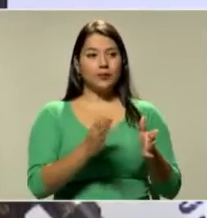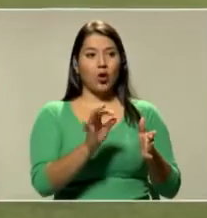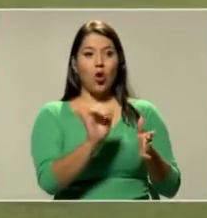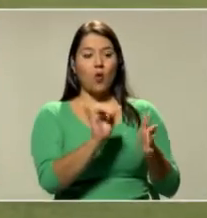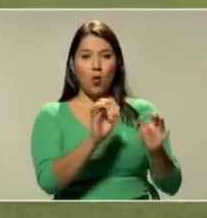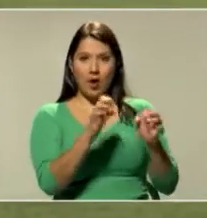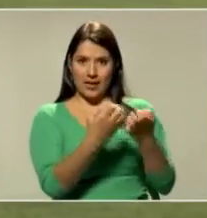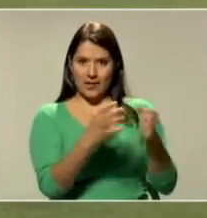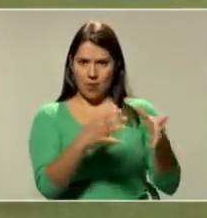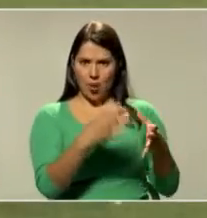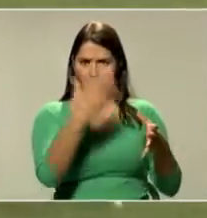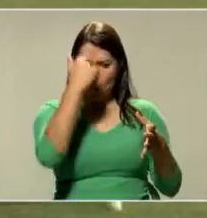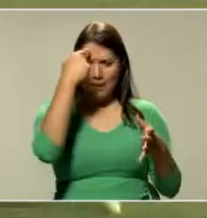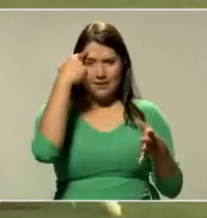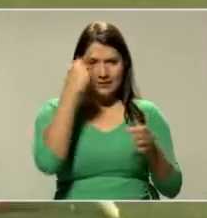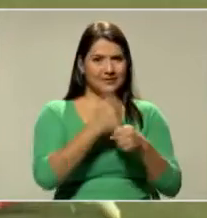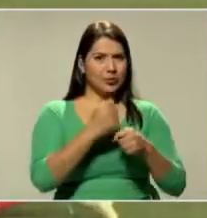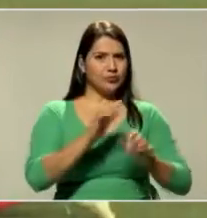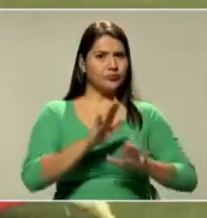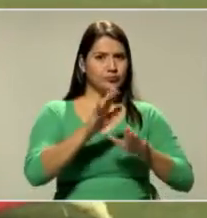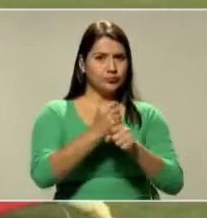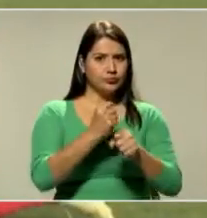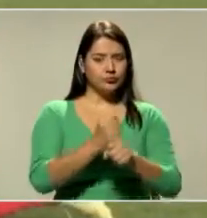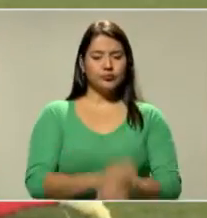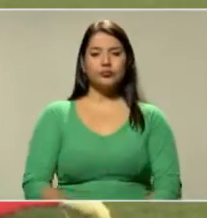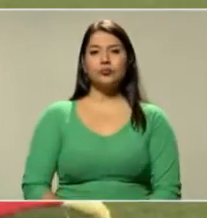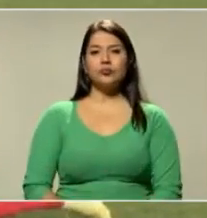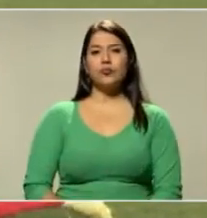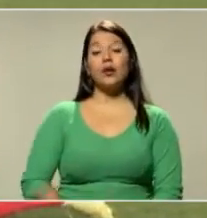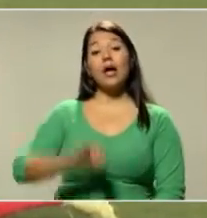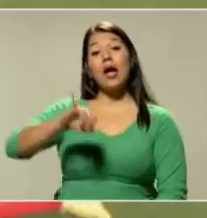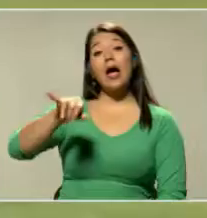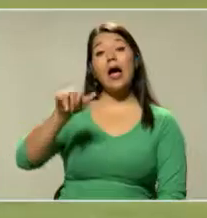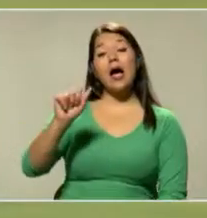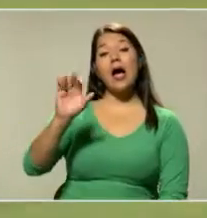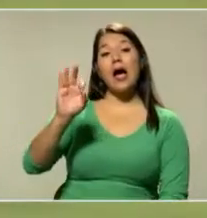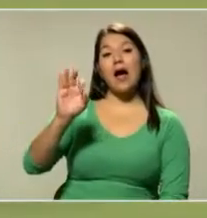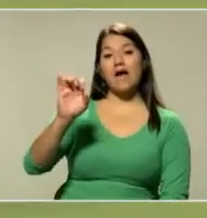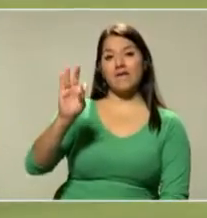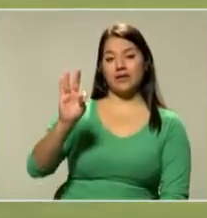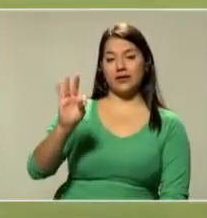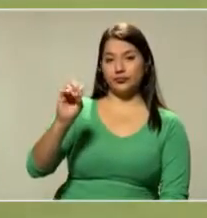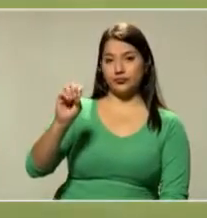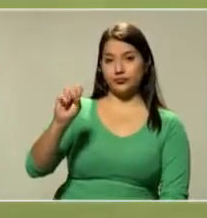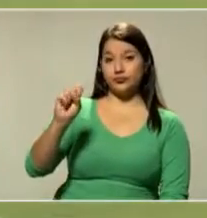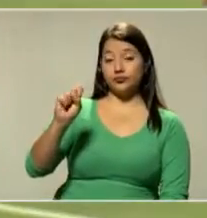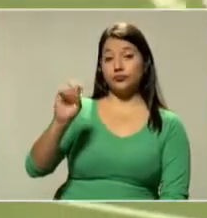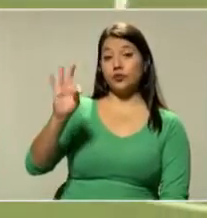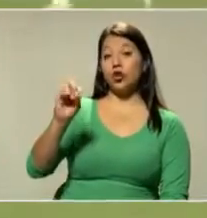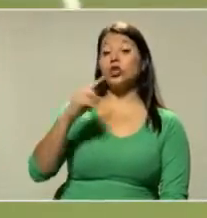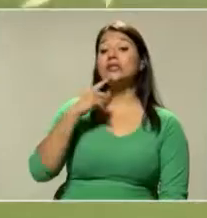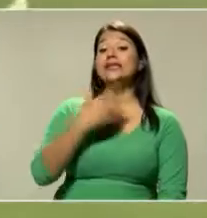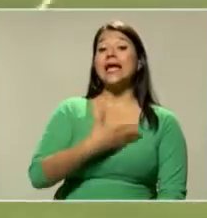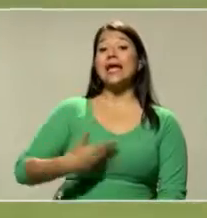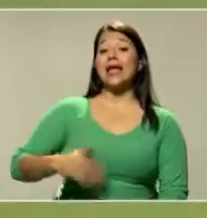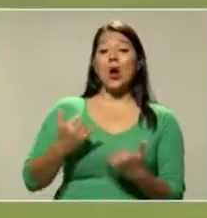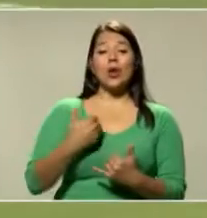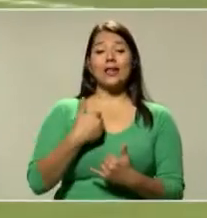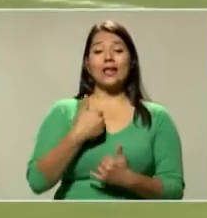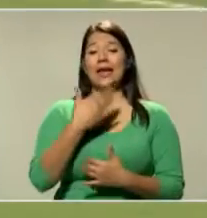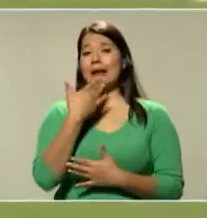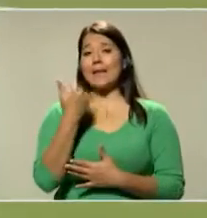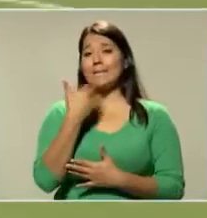colectivamente, porque pienso que han hecho un gran trabajo. Jafet Soto, gerente Florencia, aseguró que Herediano cuenta en este momento con la mejor versión